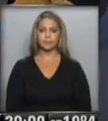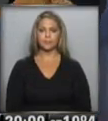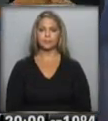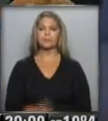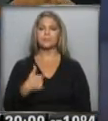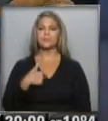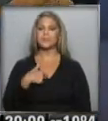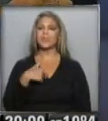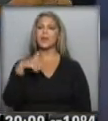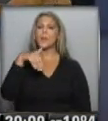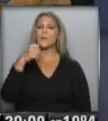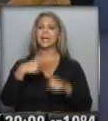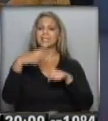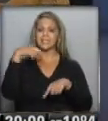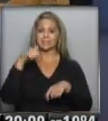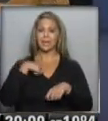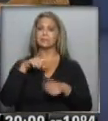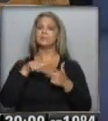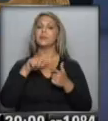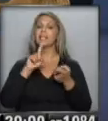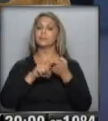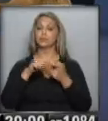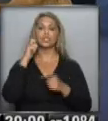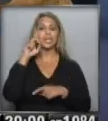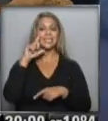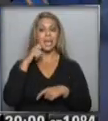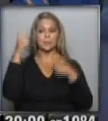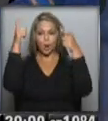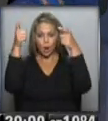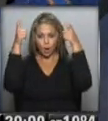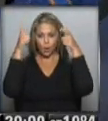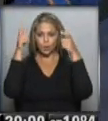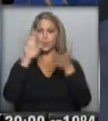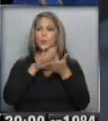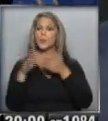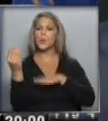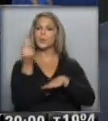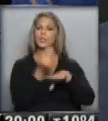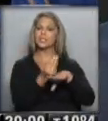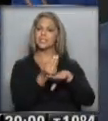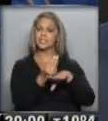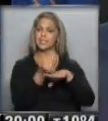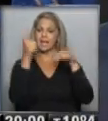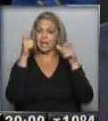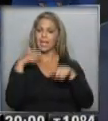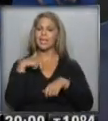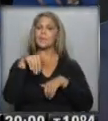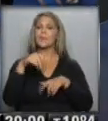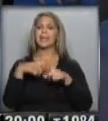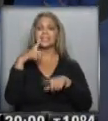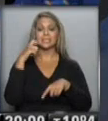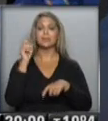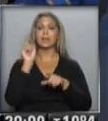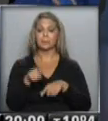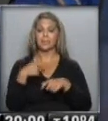La coronación de Guillermo y Máxima, Ámsterdam se vistió de naranja y festejó la investidura del nuevo rey de los Países Bajos y de Máxima como